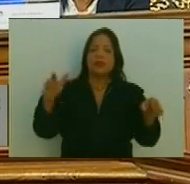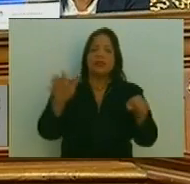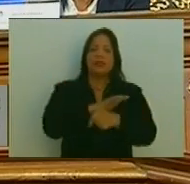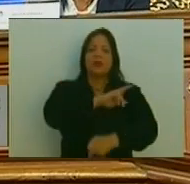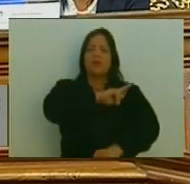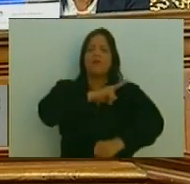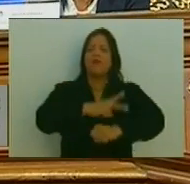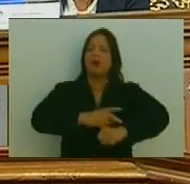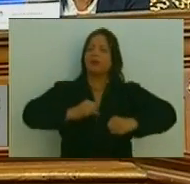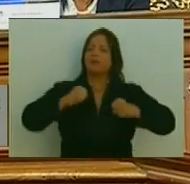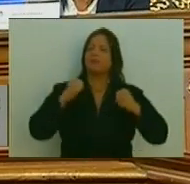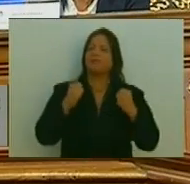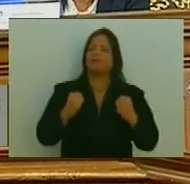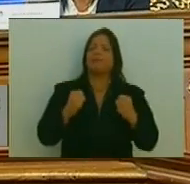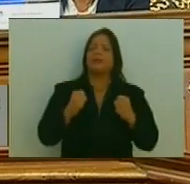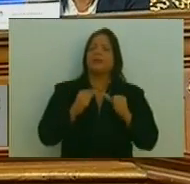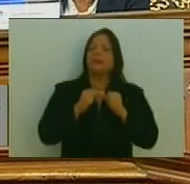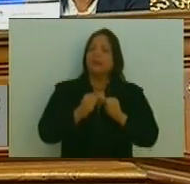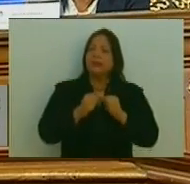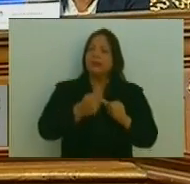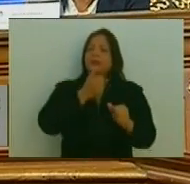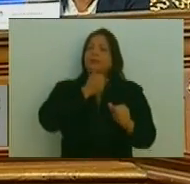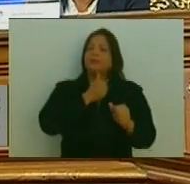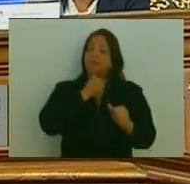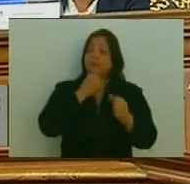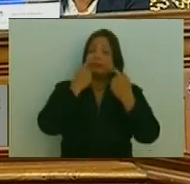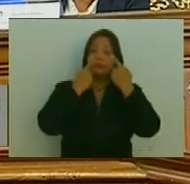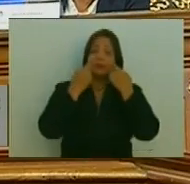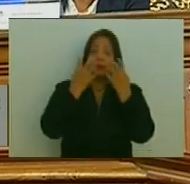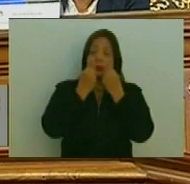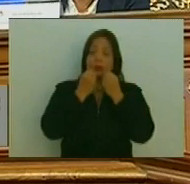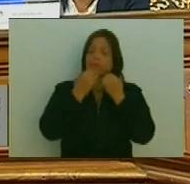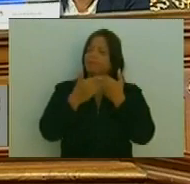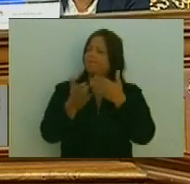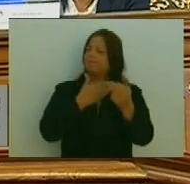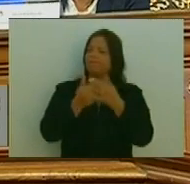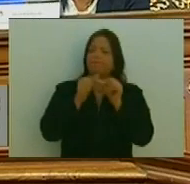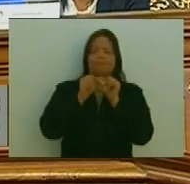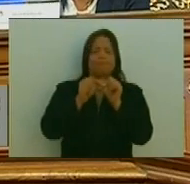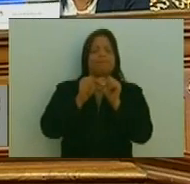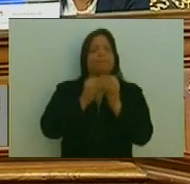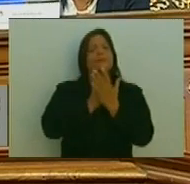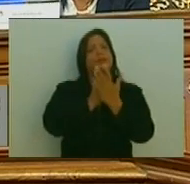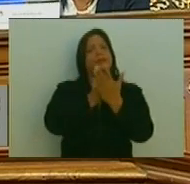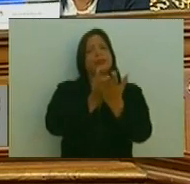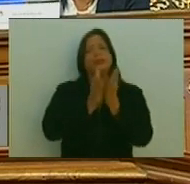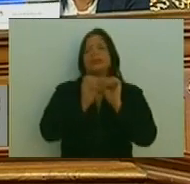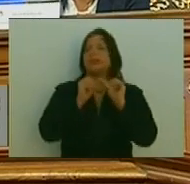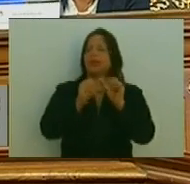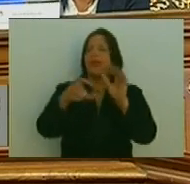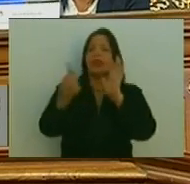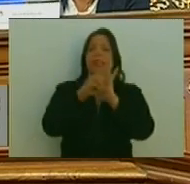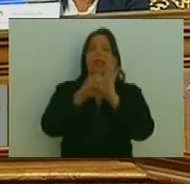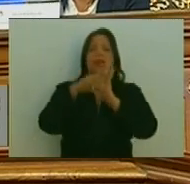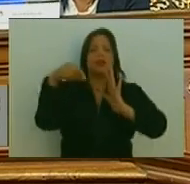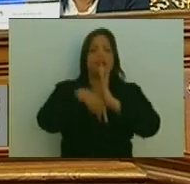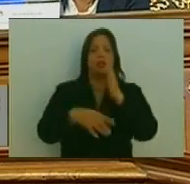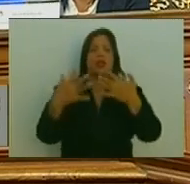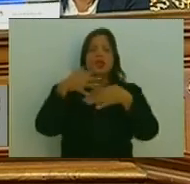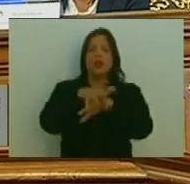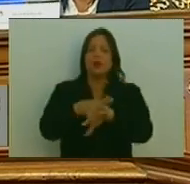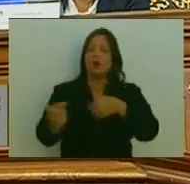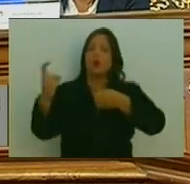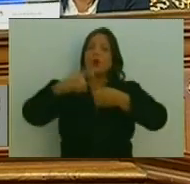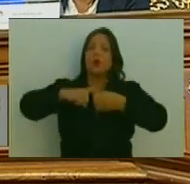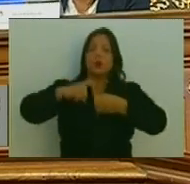fuerza moral para continuar batallando y así seguir avanzando en la conquista de derechos que profundicen la inclusión